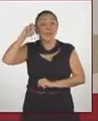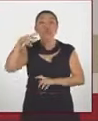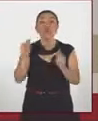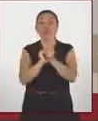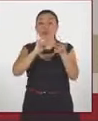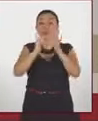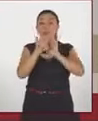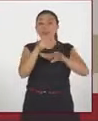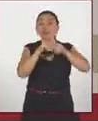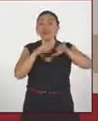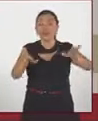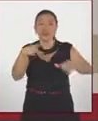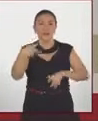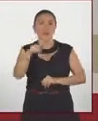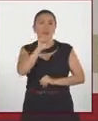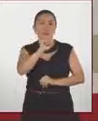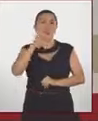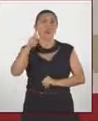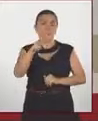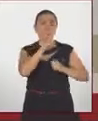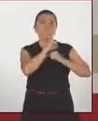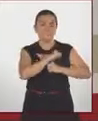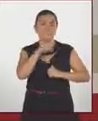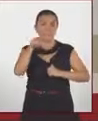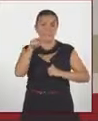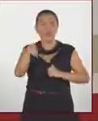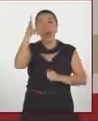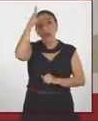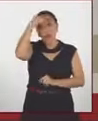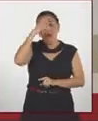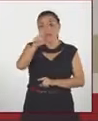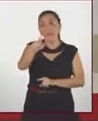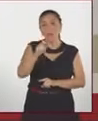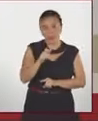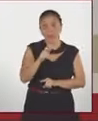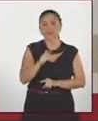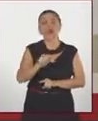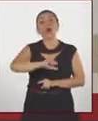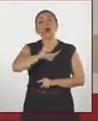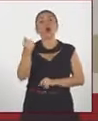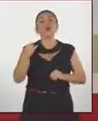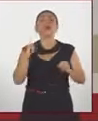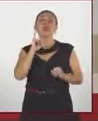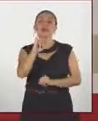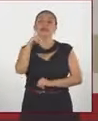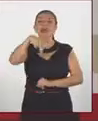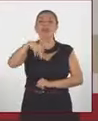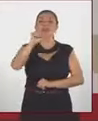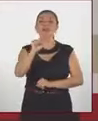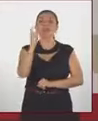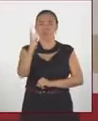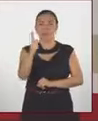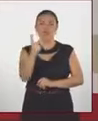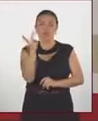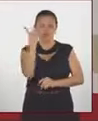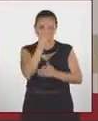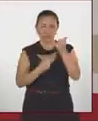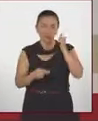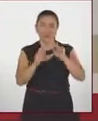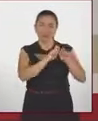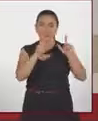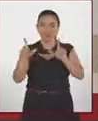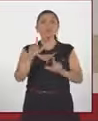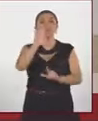redes sociales de la Secretaría de Educación Pública, Aprende MX y el Instituto Nacional de Salud Pública. Por